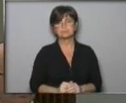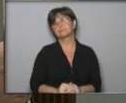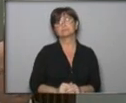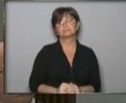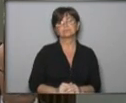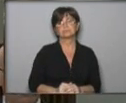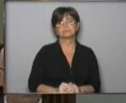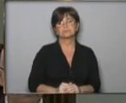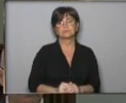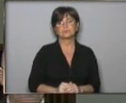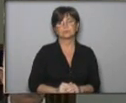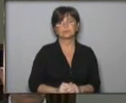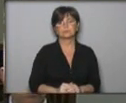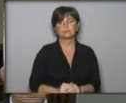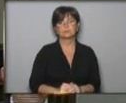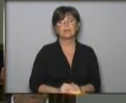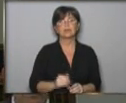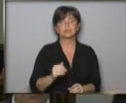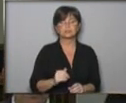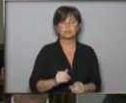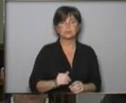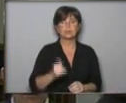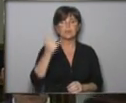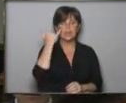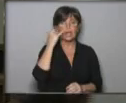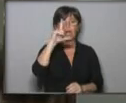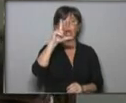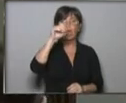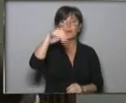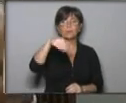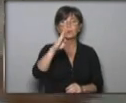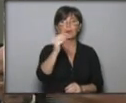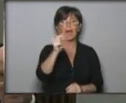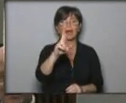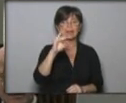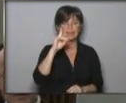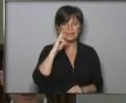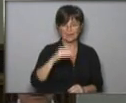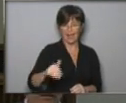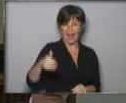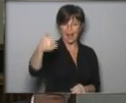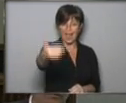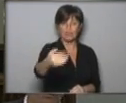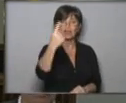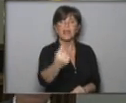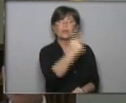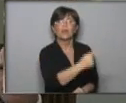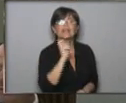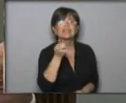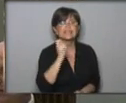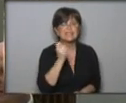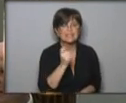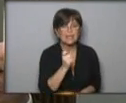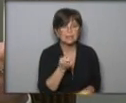Y el padre Federico Lombardi le va presentando las distintas personalidades